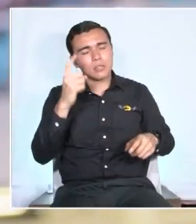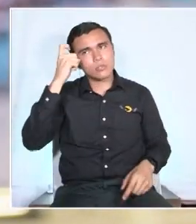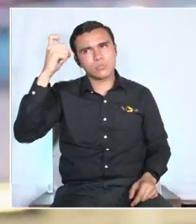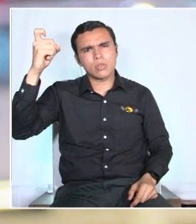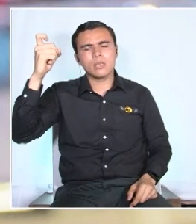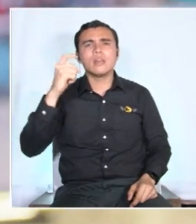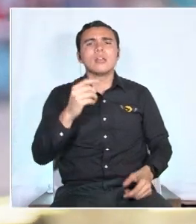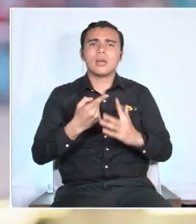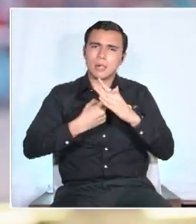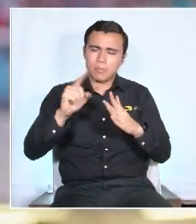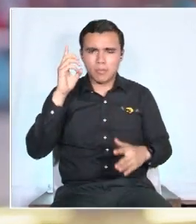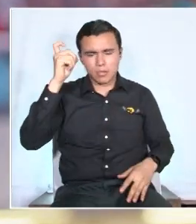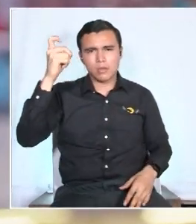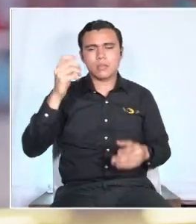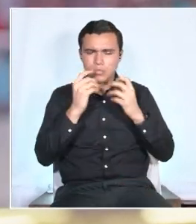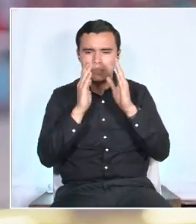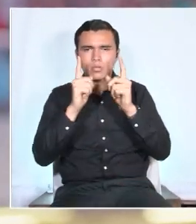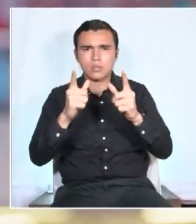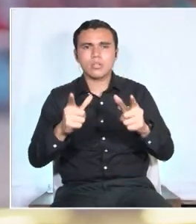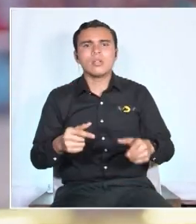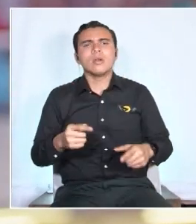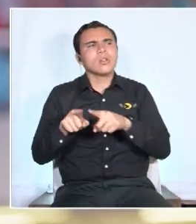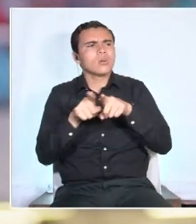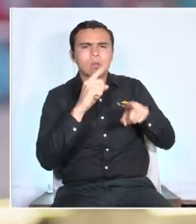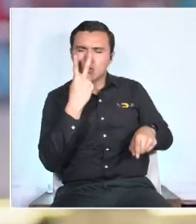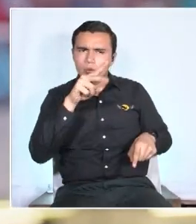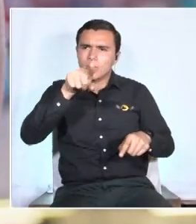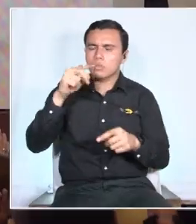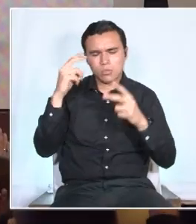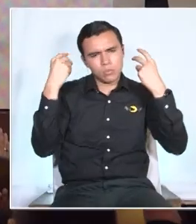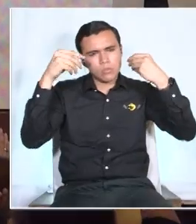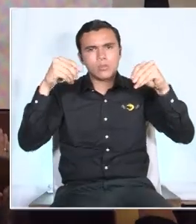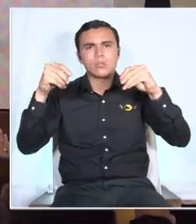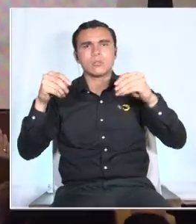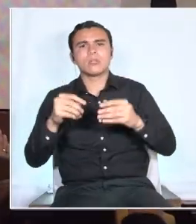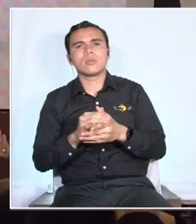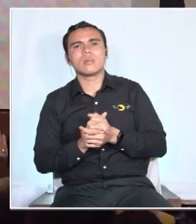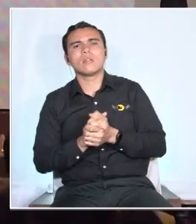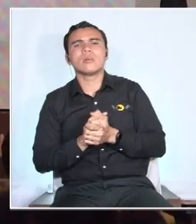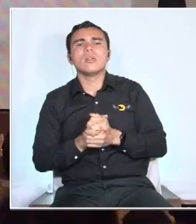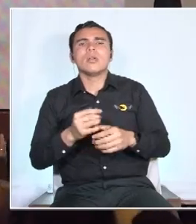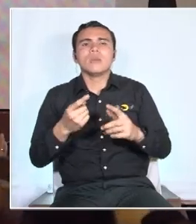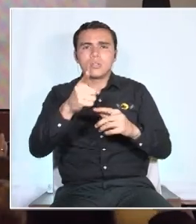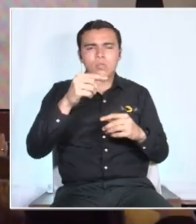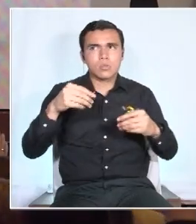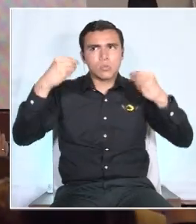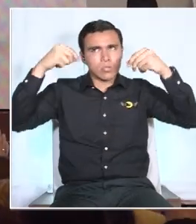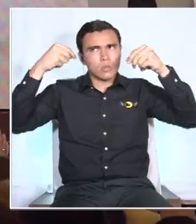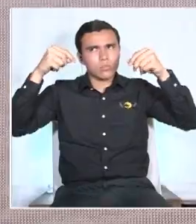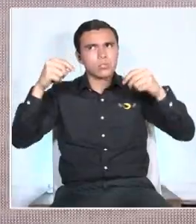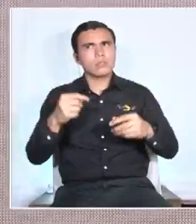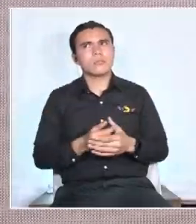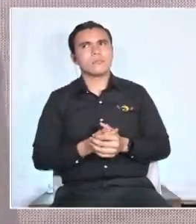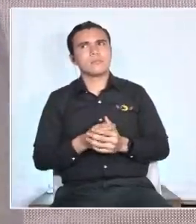Empieza a soñar. Shatorra. ¿Cómo ves tu negocio? Empieza a ver tu empresa, tu negocio. Empieza